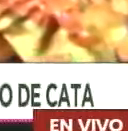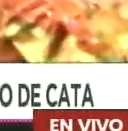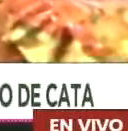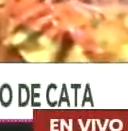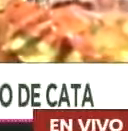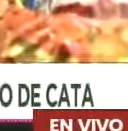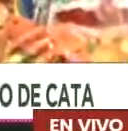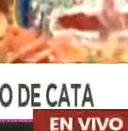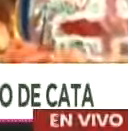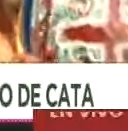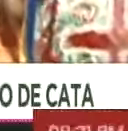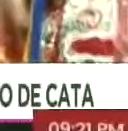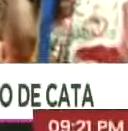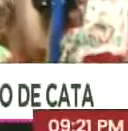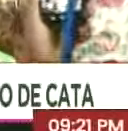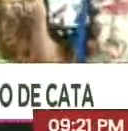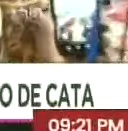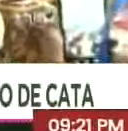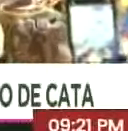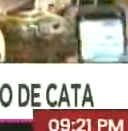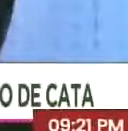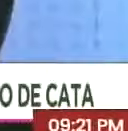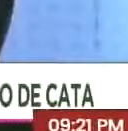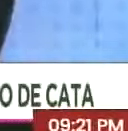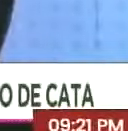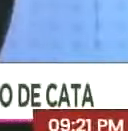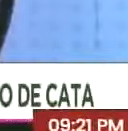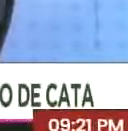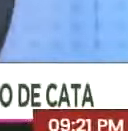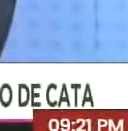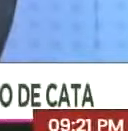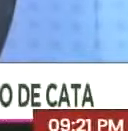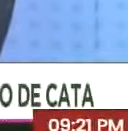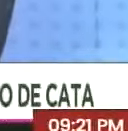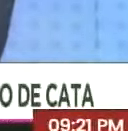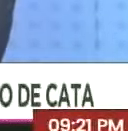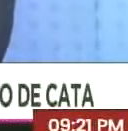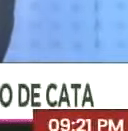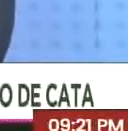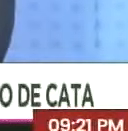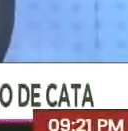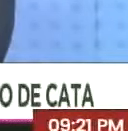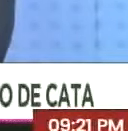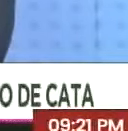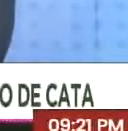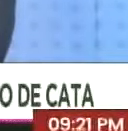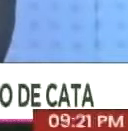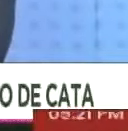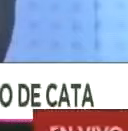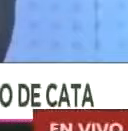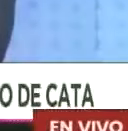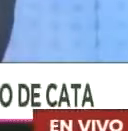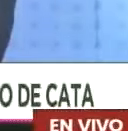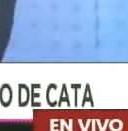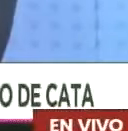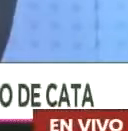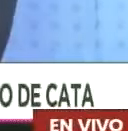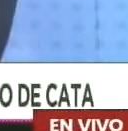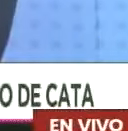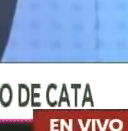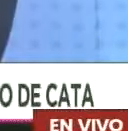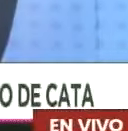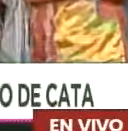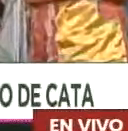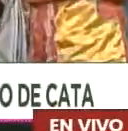Un aplauso, vale. Diablos Danzantes del pueblo de Cuyagua. Estos que están haciendo acto de presencia en este momento,